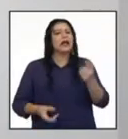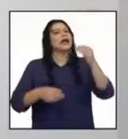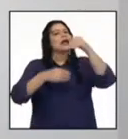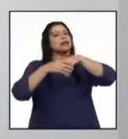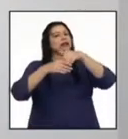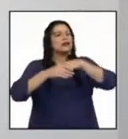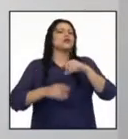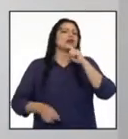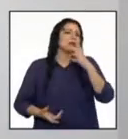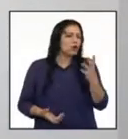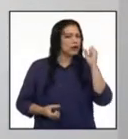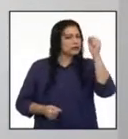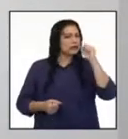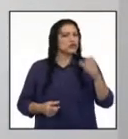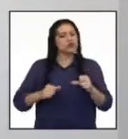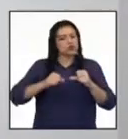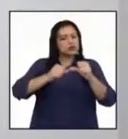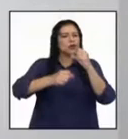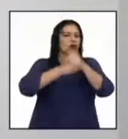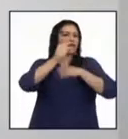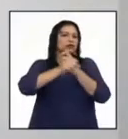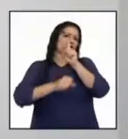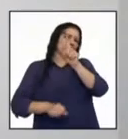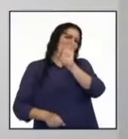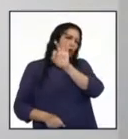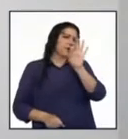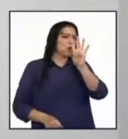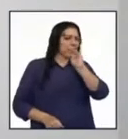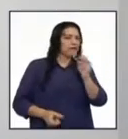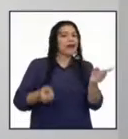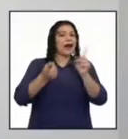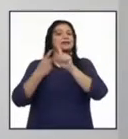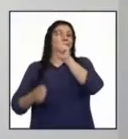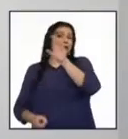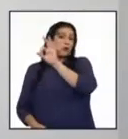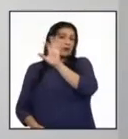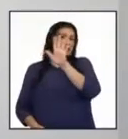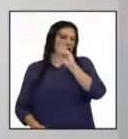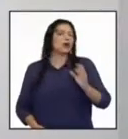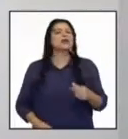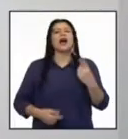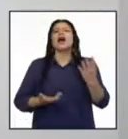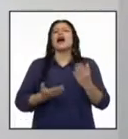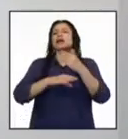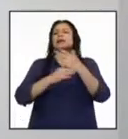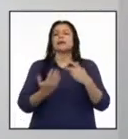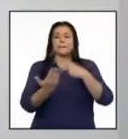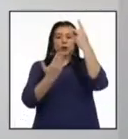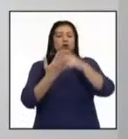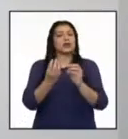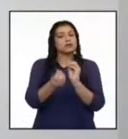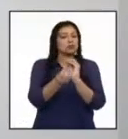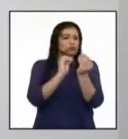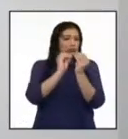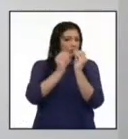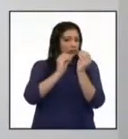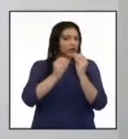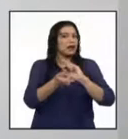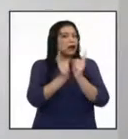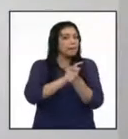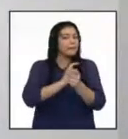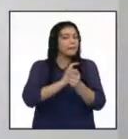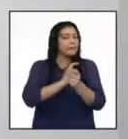femenino continuaron en los 40 y 50 a través de proyectos de modificación de